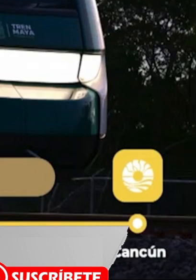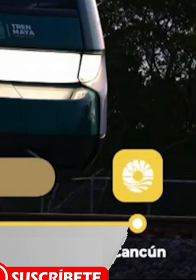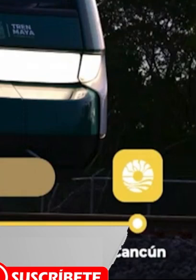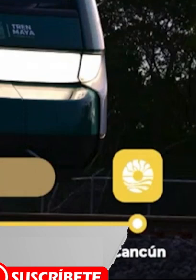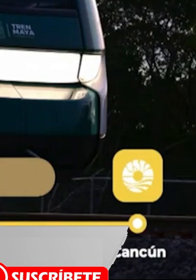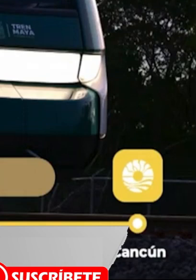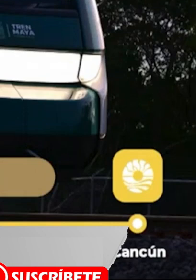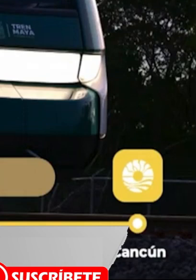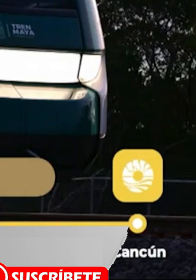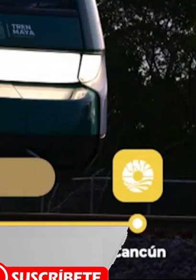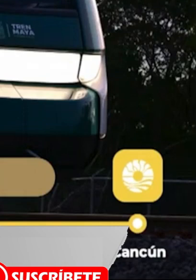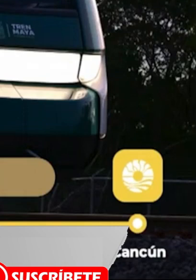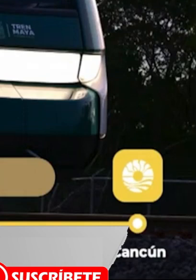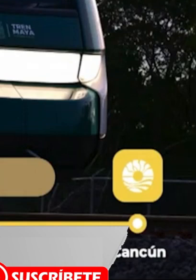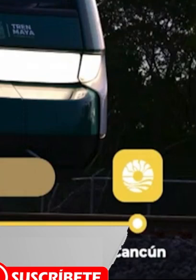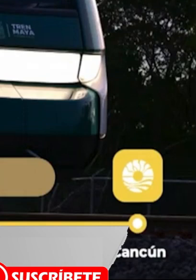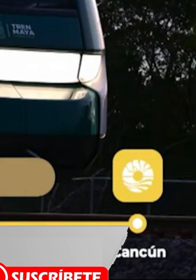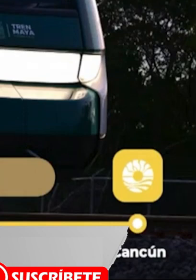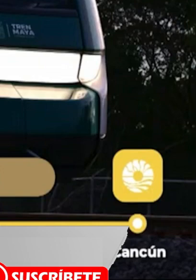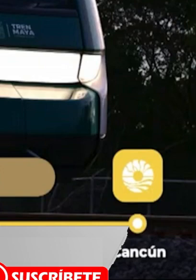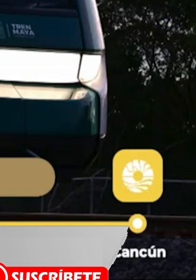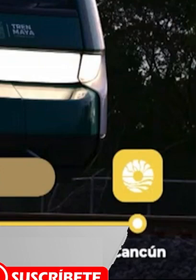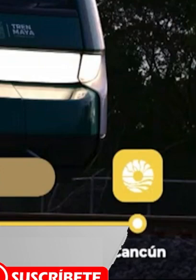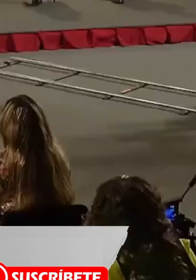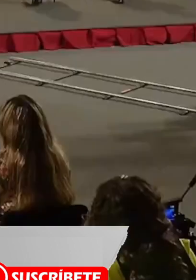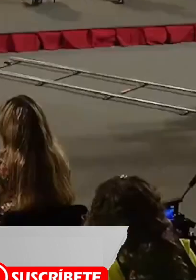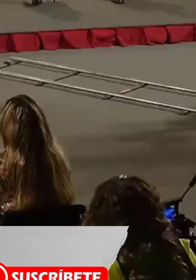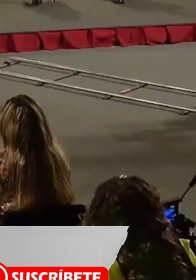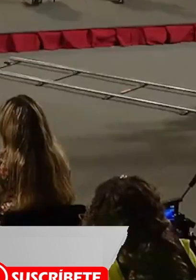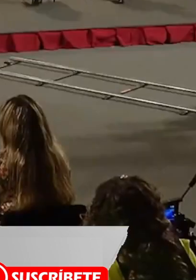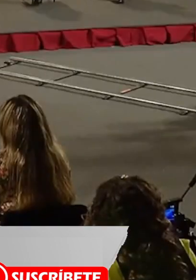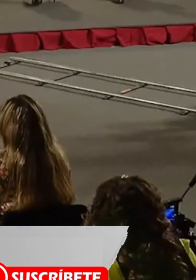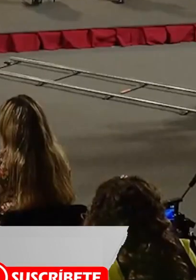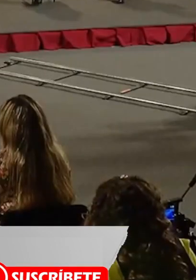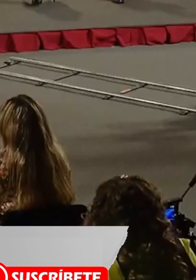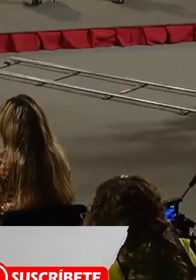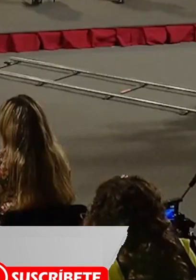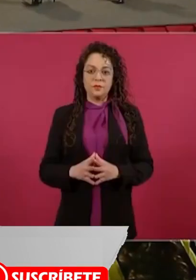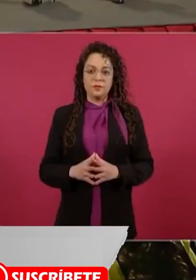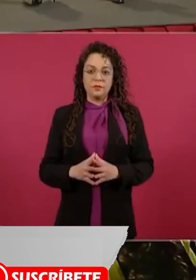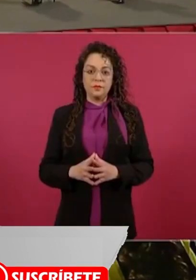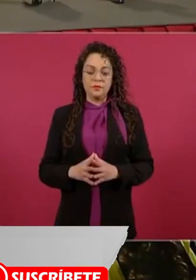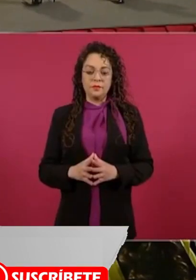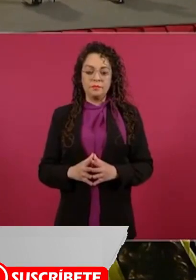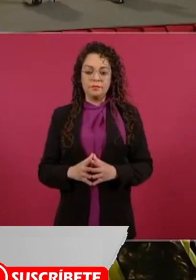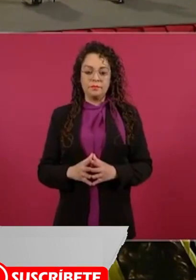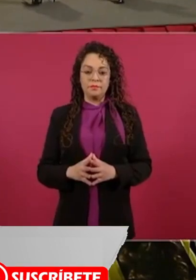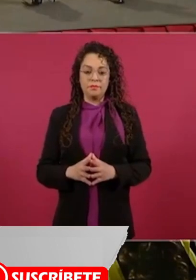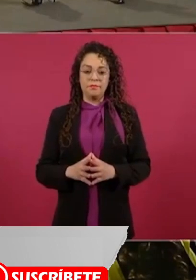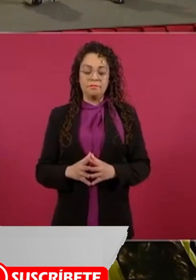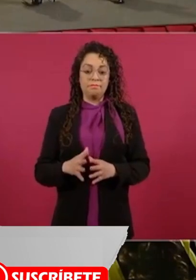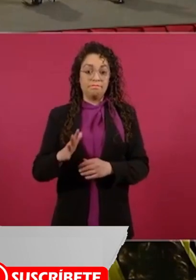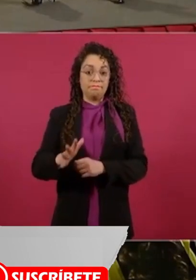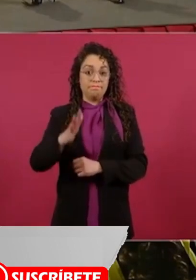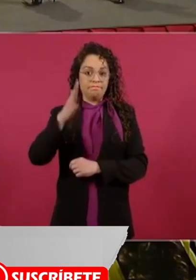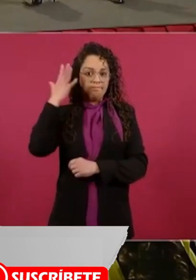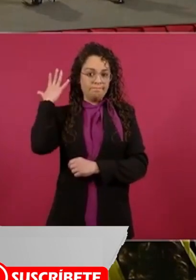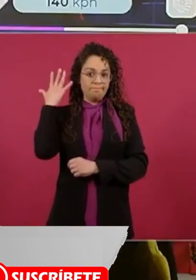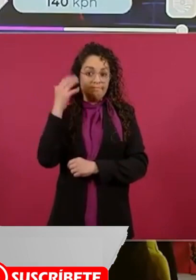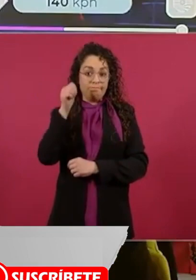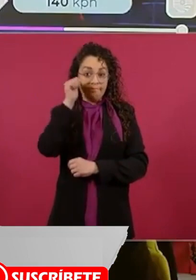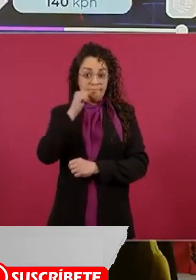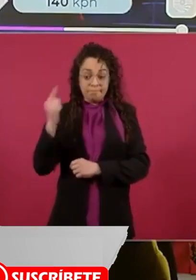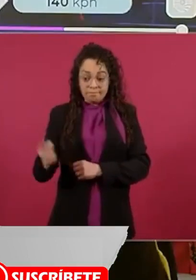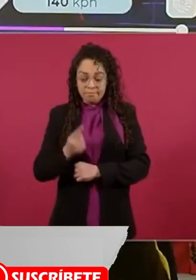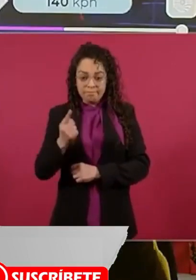a los 140 kilómetros de manera constante. Sin embargo, no es posible porque tenemos que bajar la velocidad para entrar a una estación. Y al